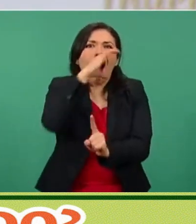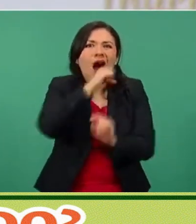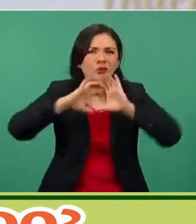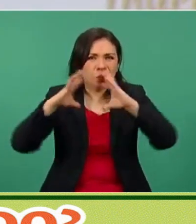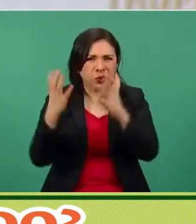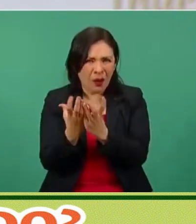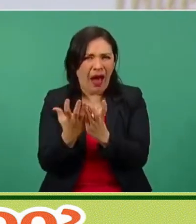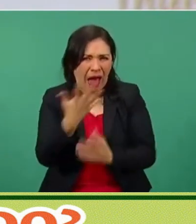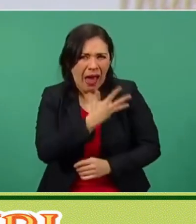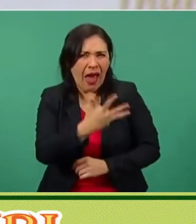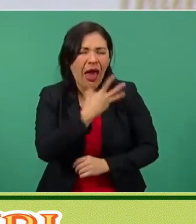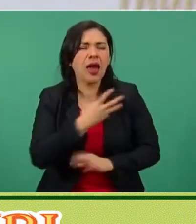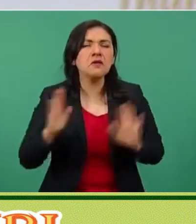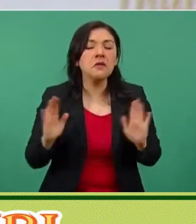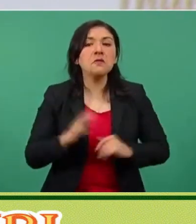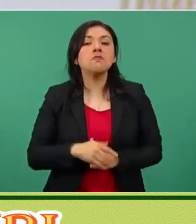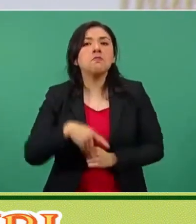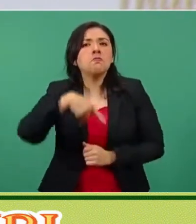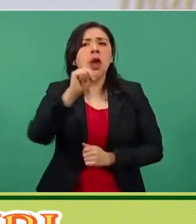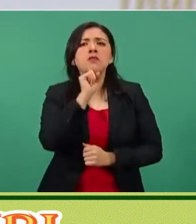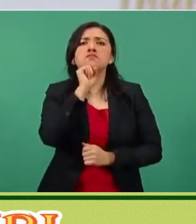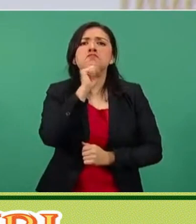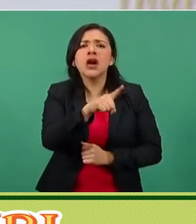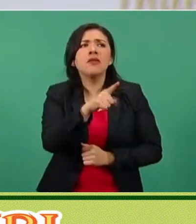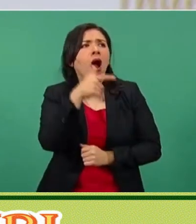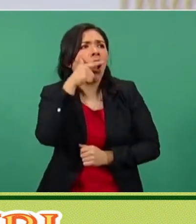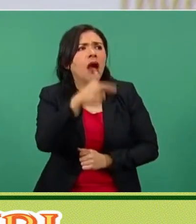pero casi al mismo tiempo